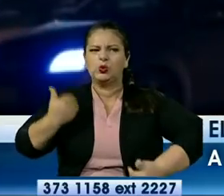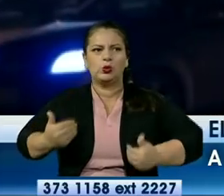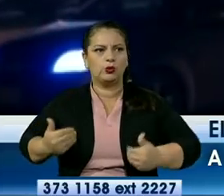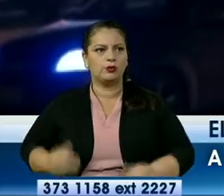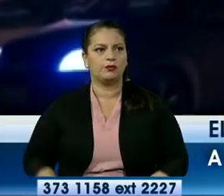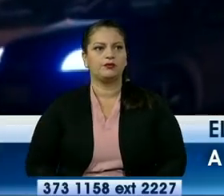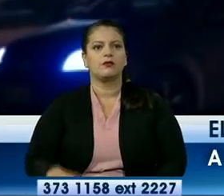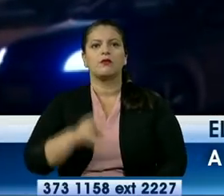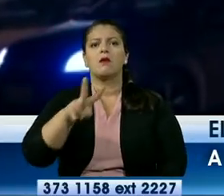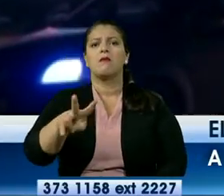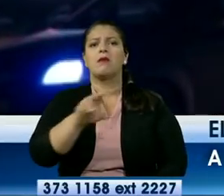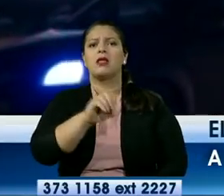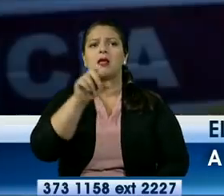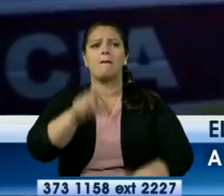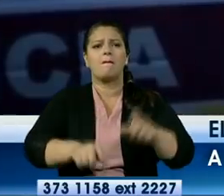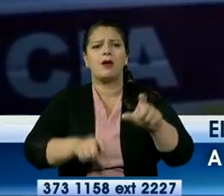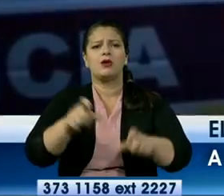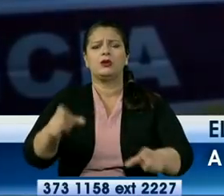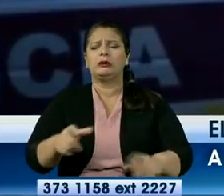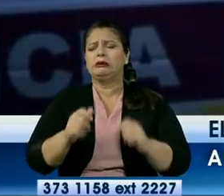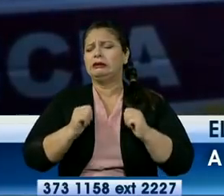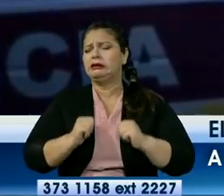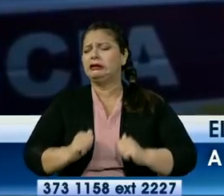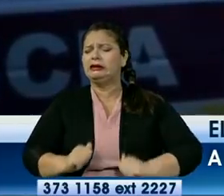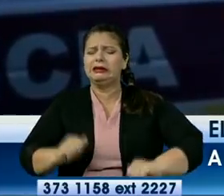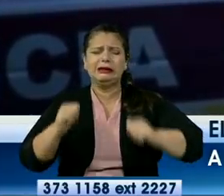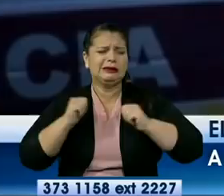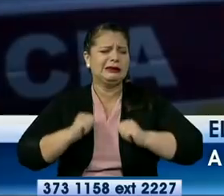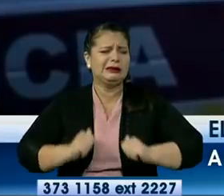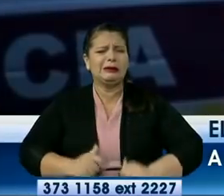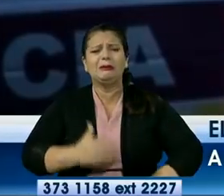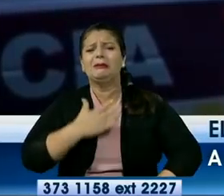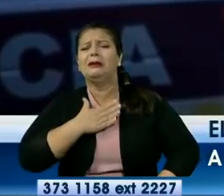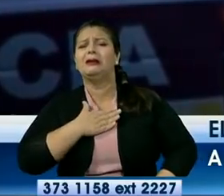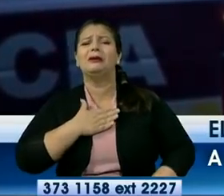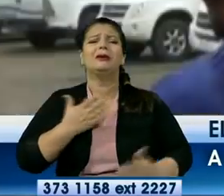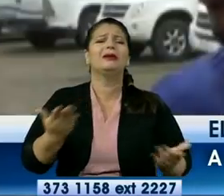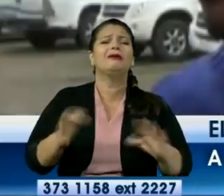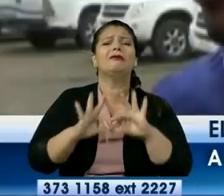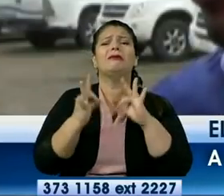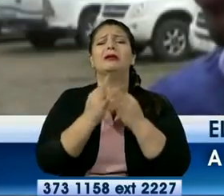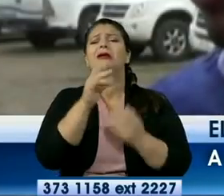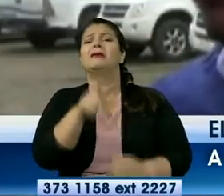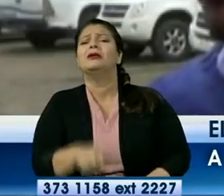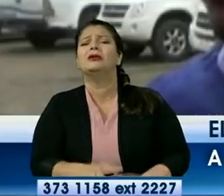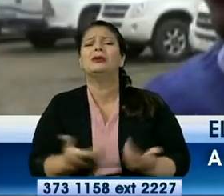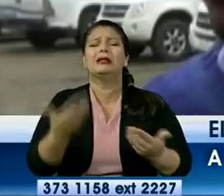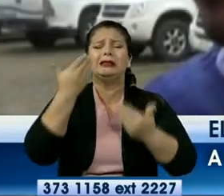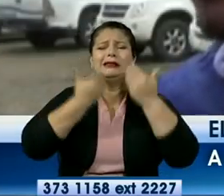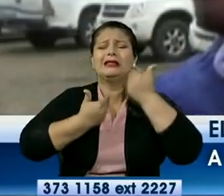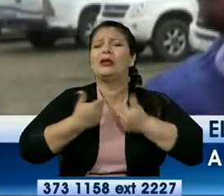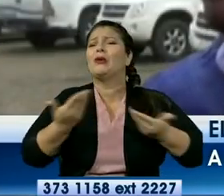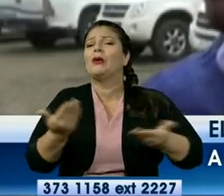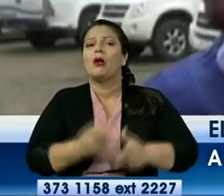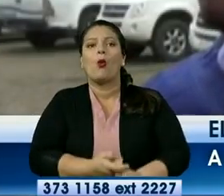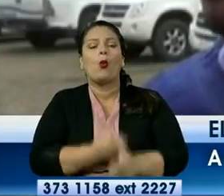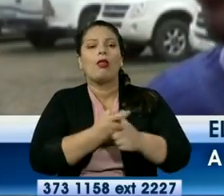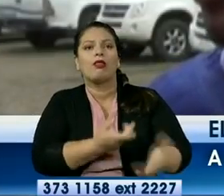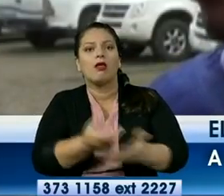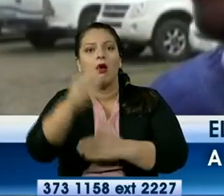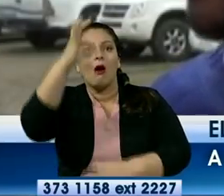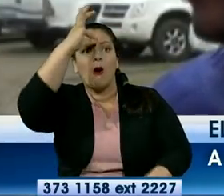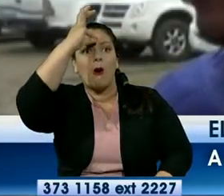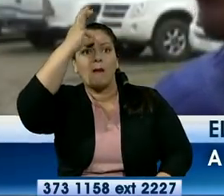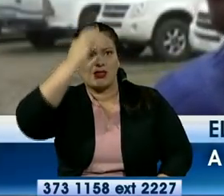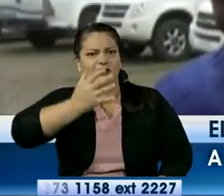de un carro bomba fueron atendidos en el hospital de la localidad. ¿Cuáles han sido heridos leves? Se mantienen dos